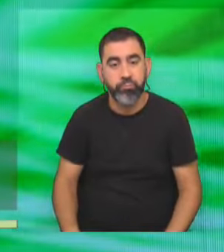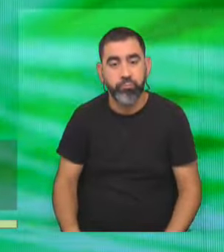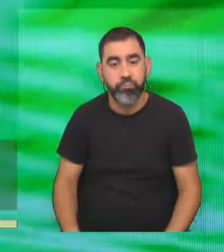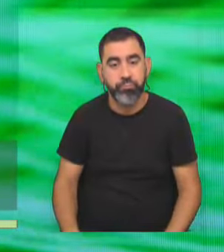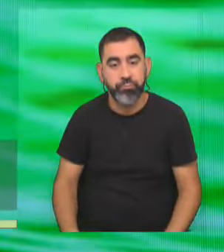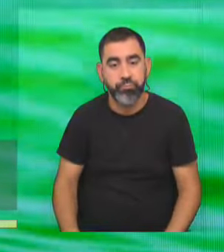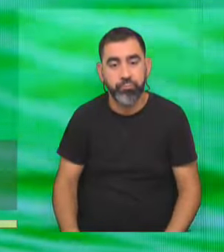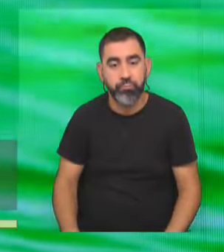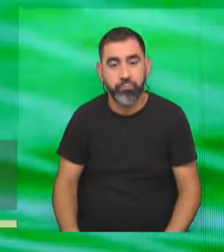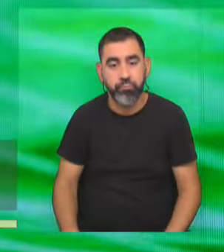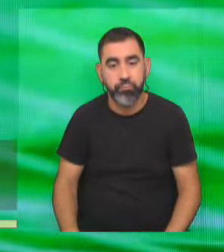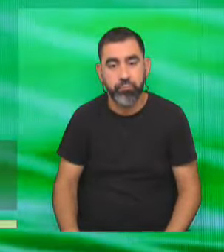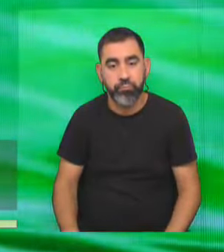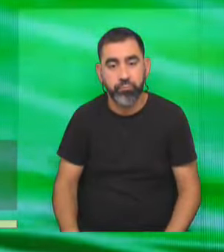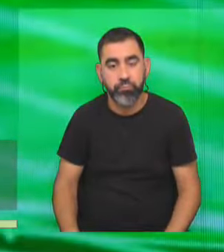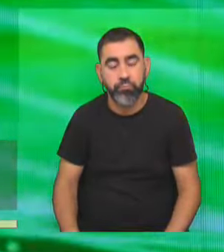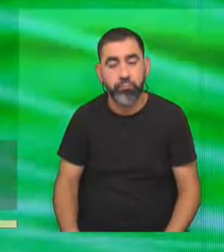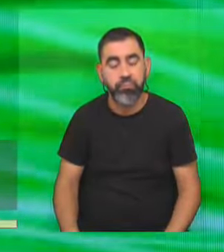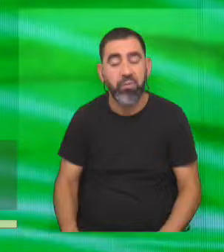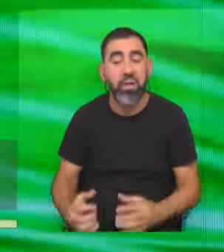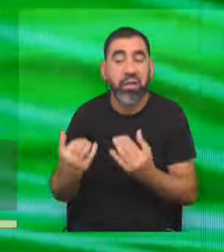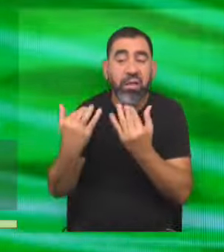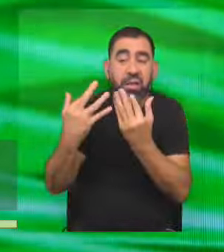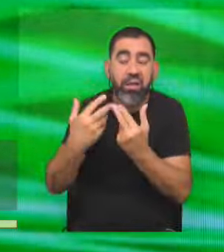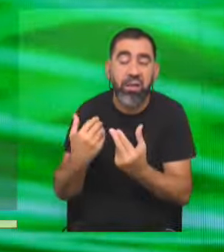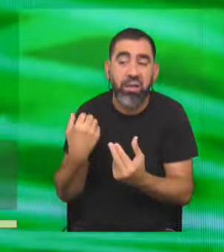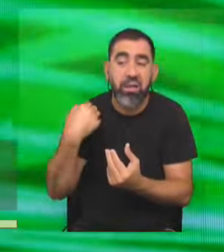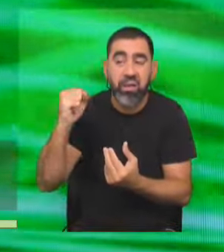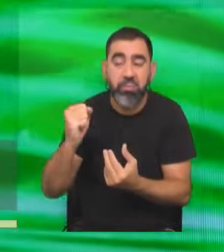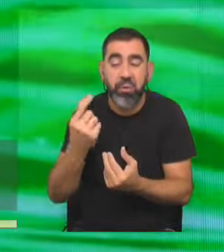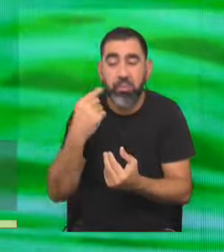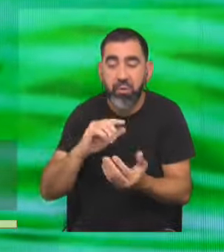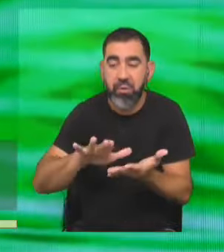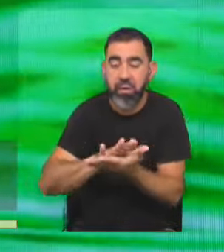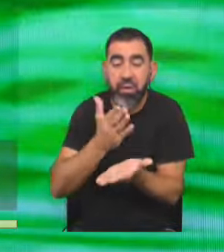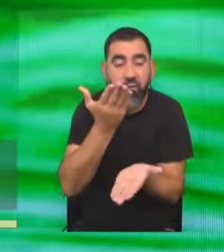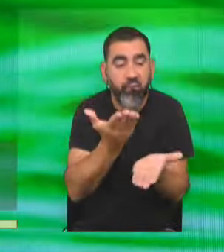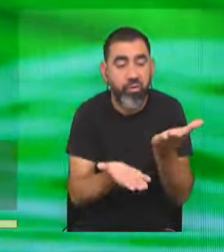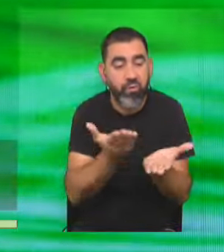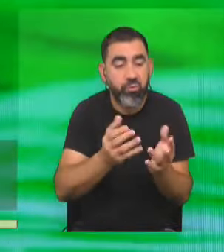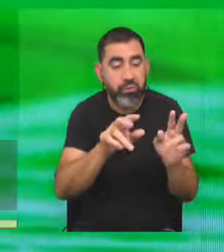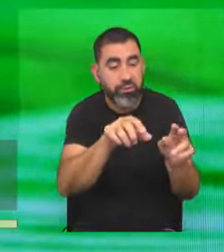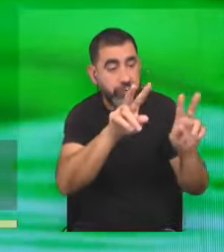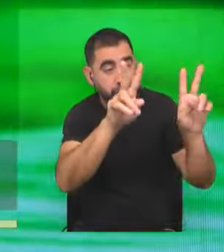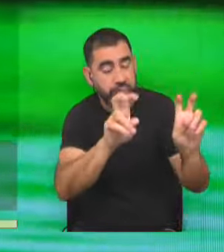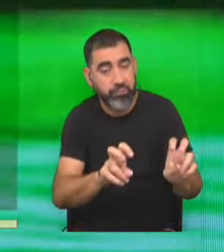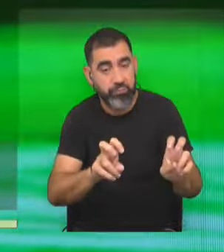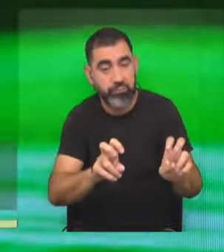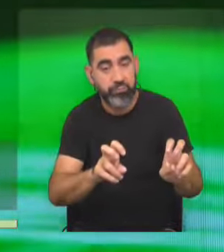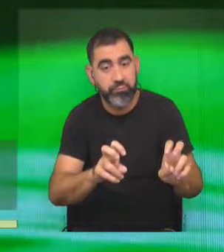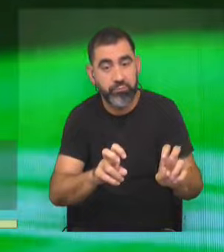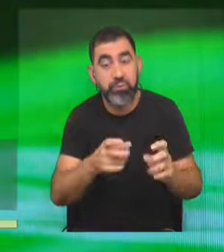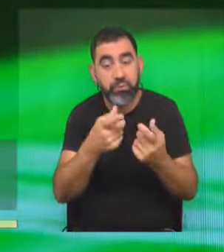este decir que es crimen organizado sin este evaluar esos factores que son los